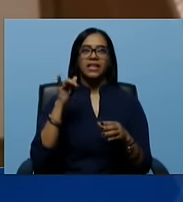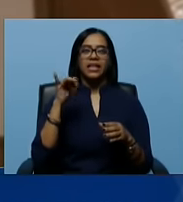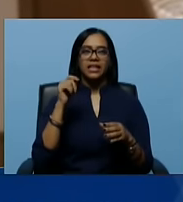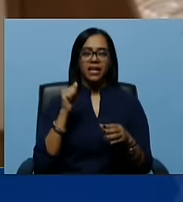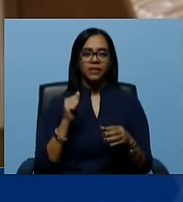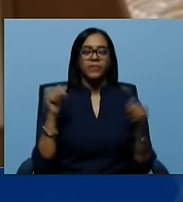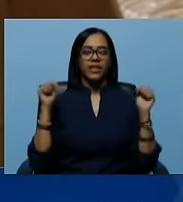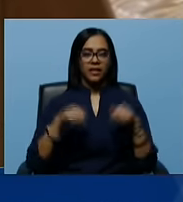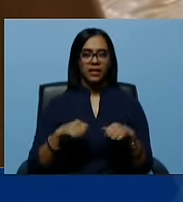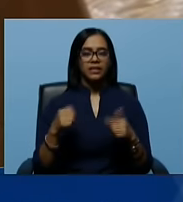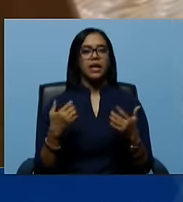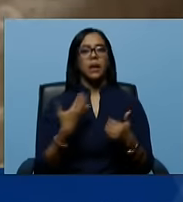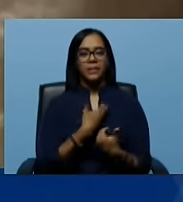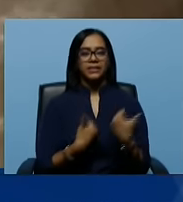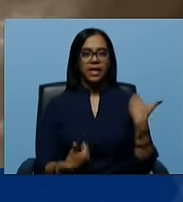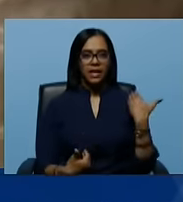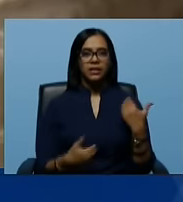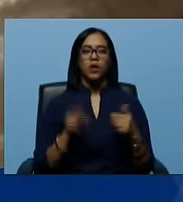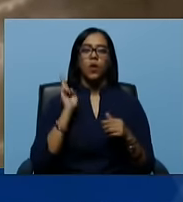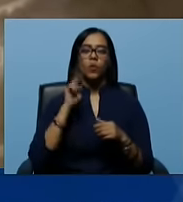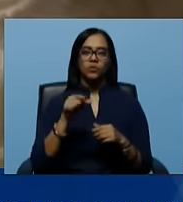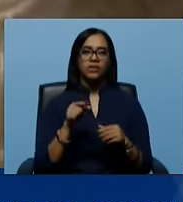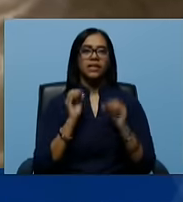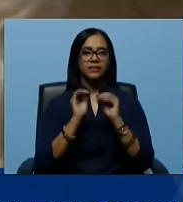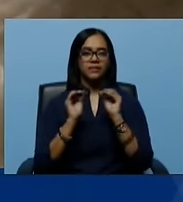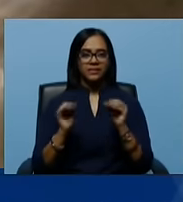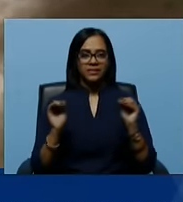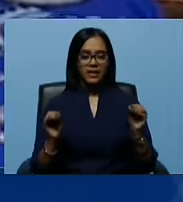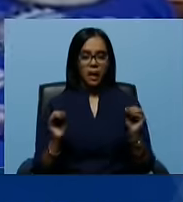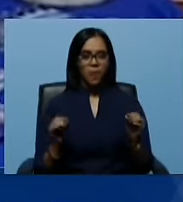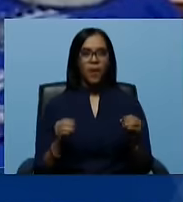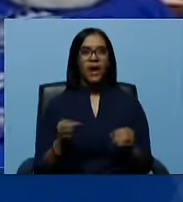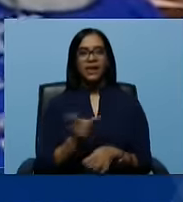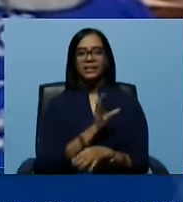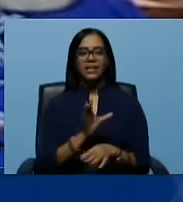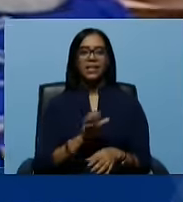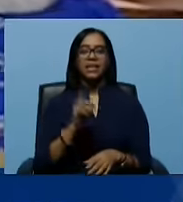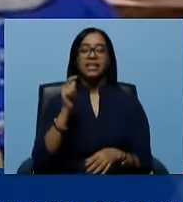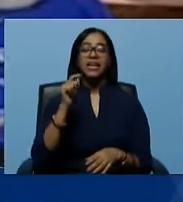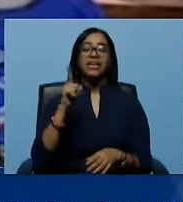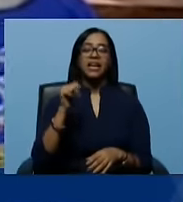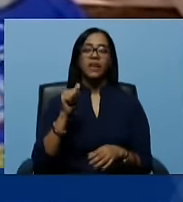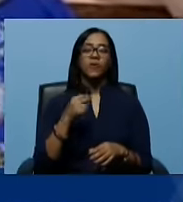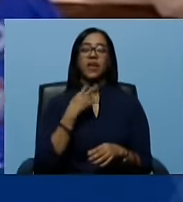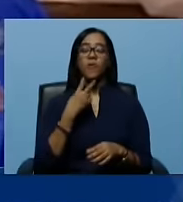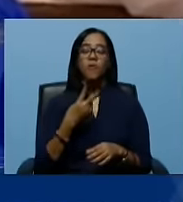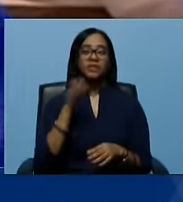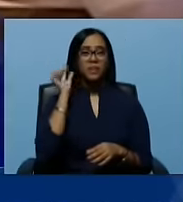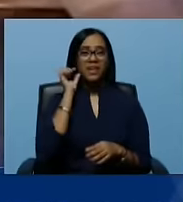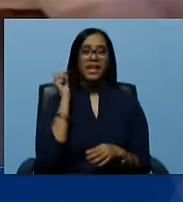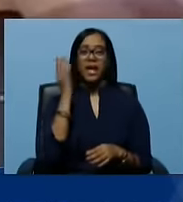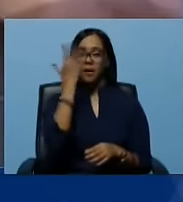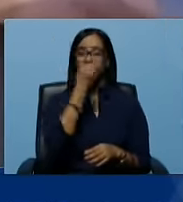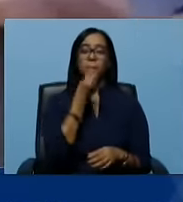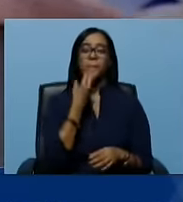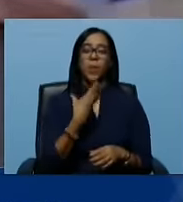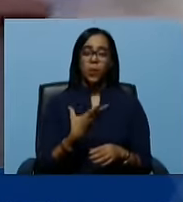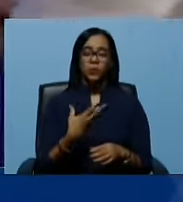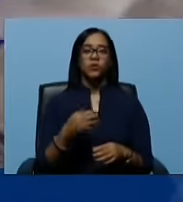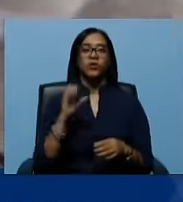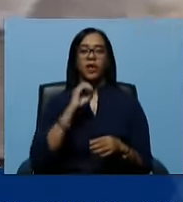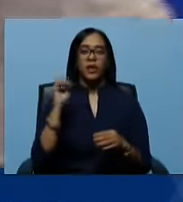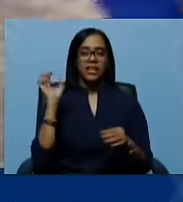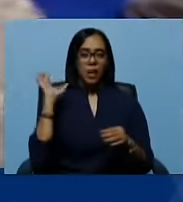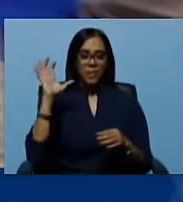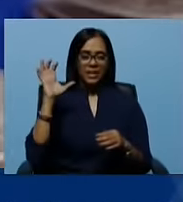Quitala, presidente, usted llamó a cantar. Quitala es una de las voces femeninas con mayor esplendor en el oriente del